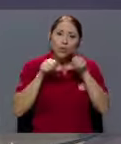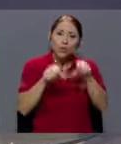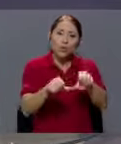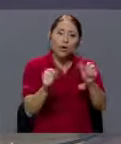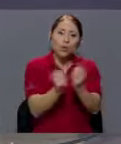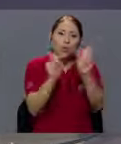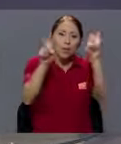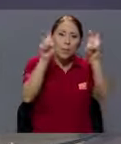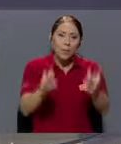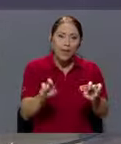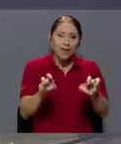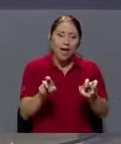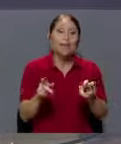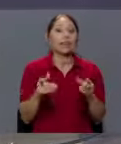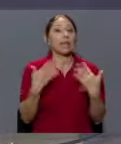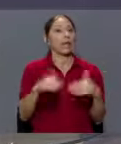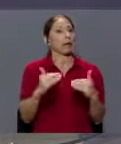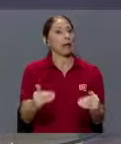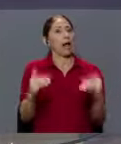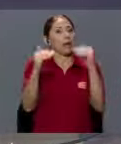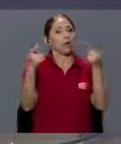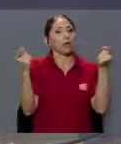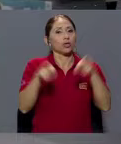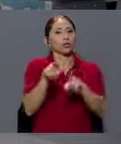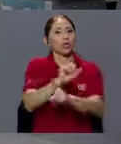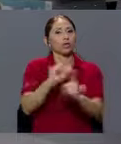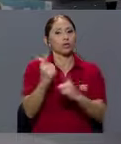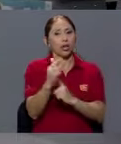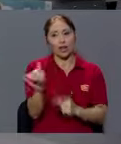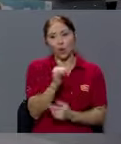una alta consecuencia social, sí, como la que se plantea.